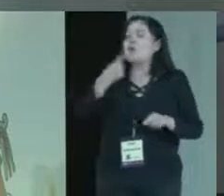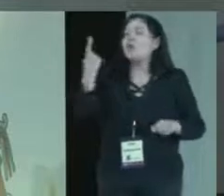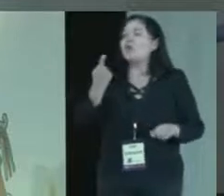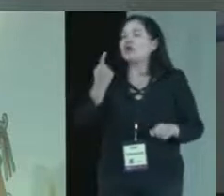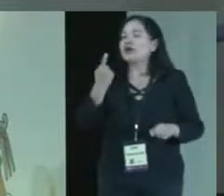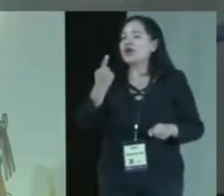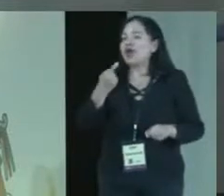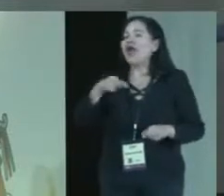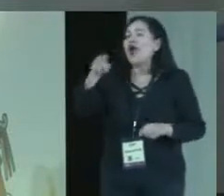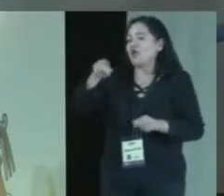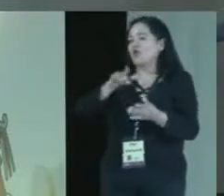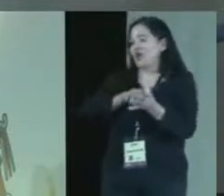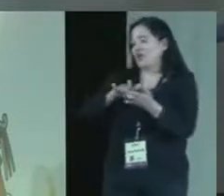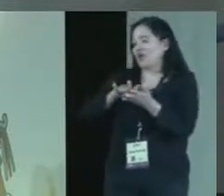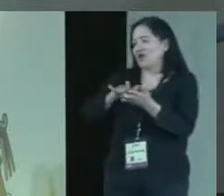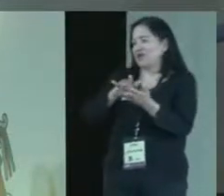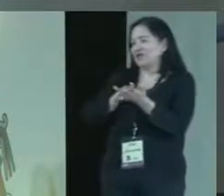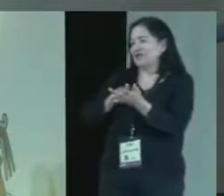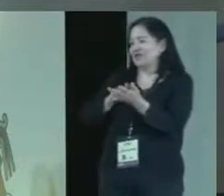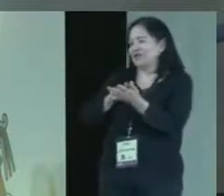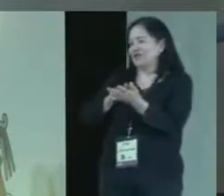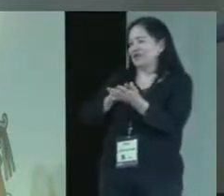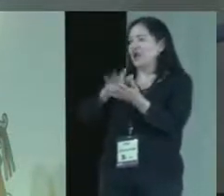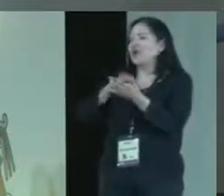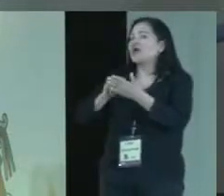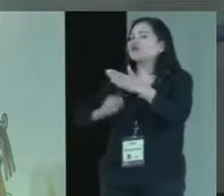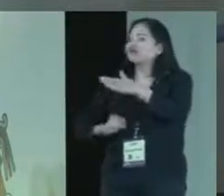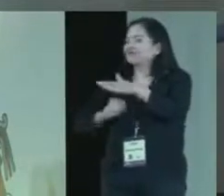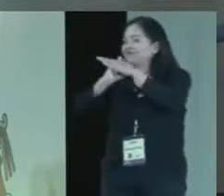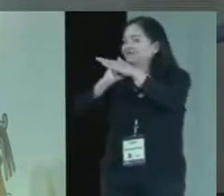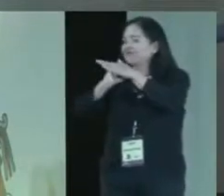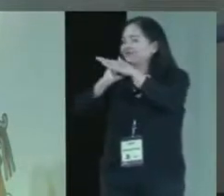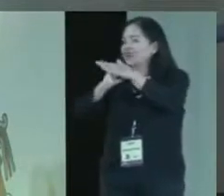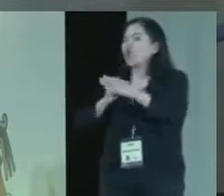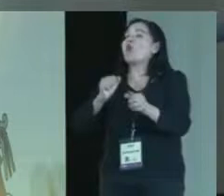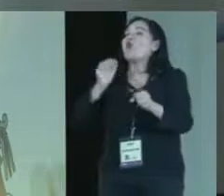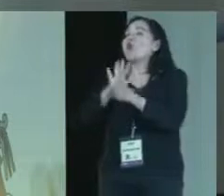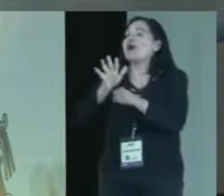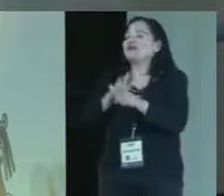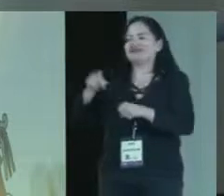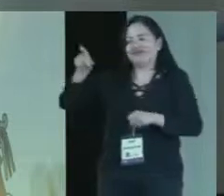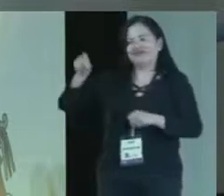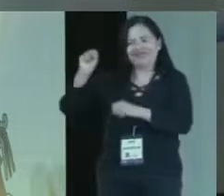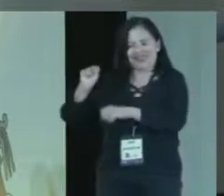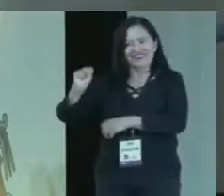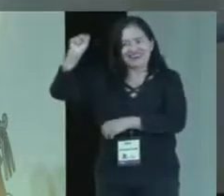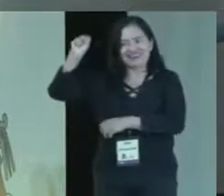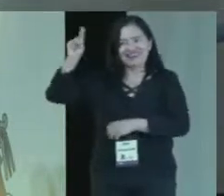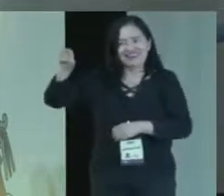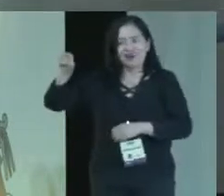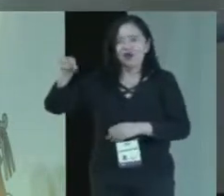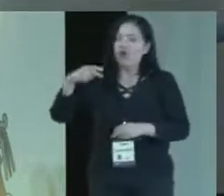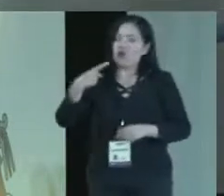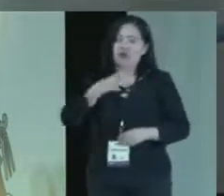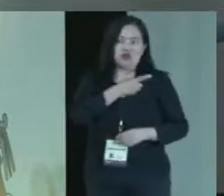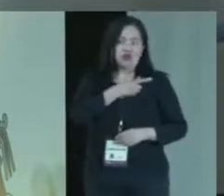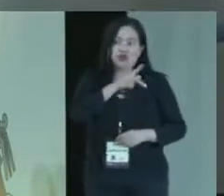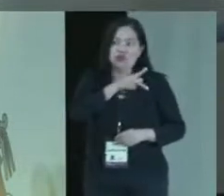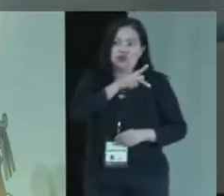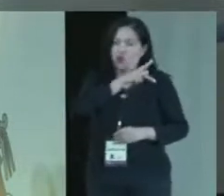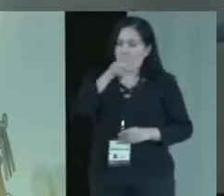una base objetiva y una base social fundamental. No solamente el pueblo de México